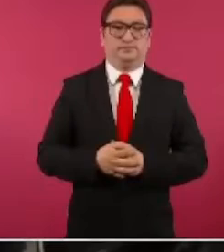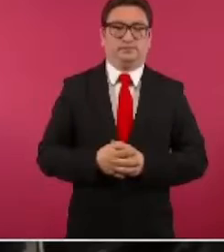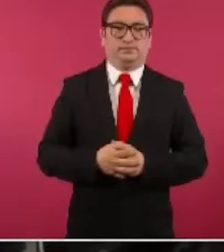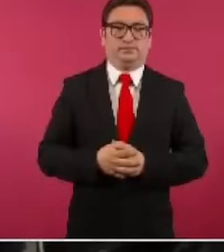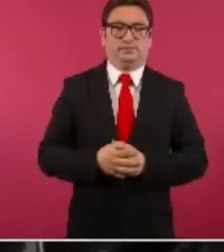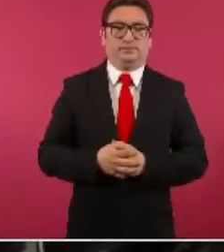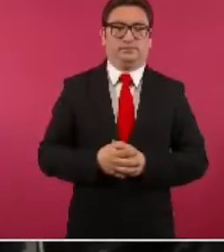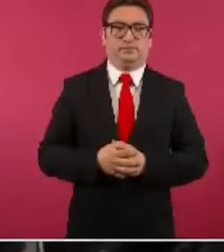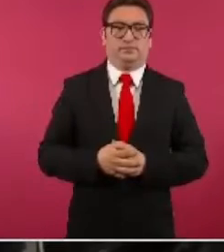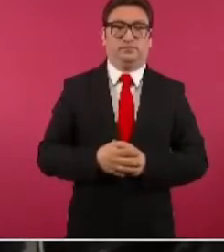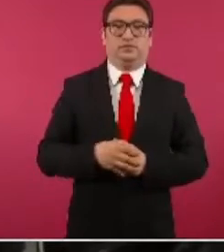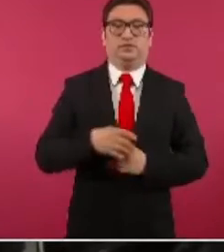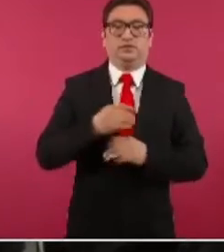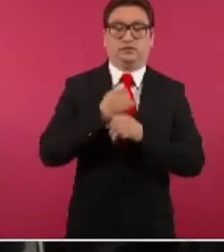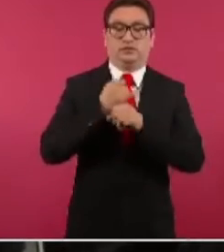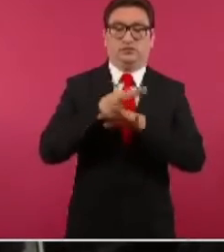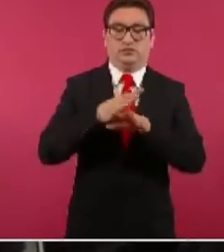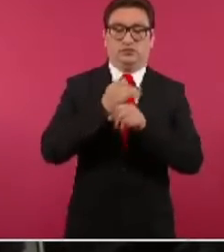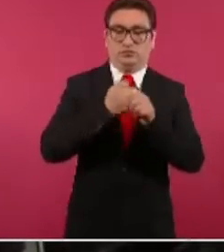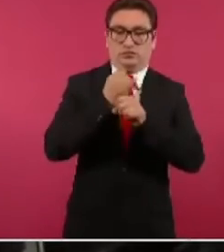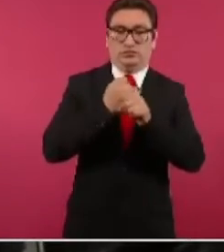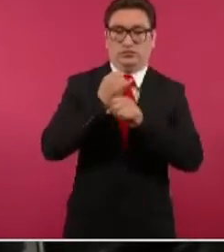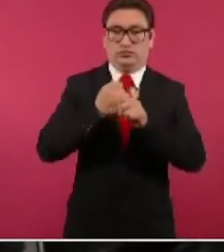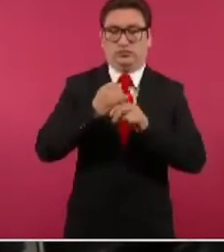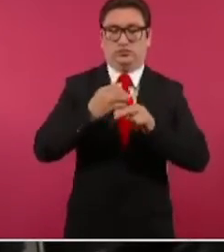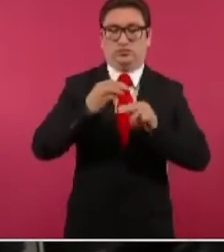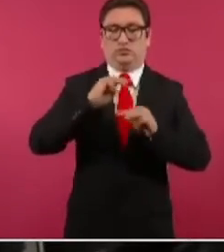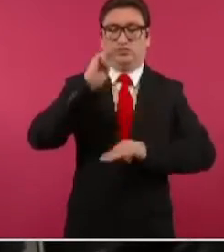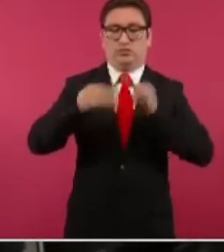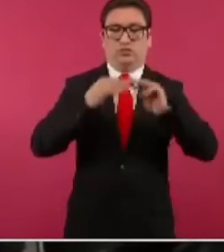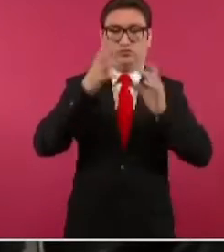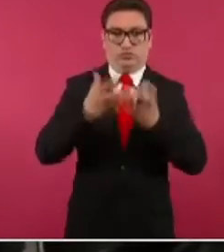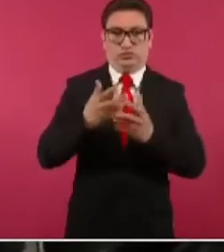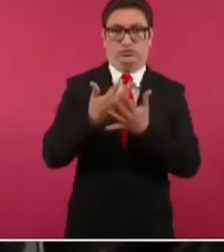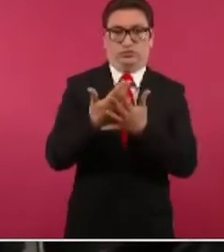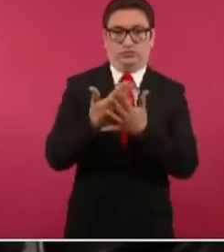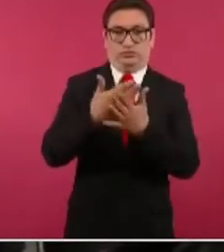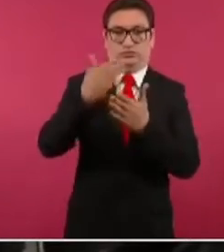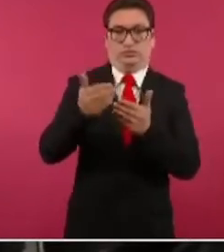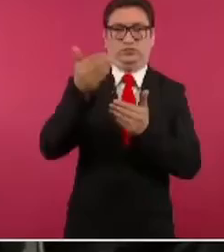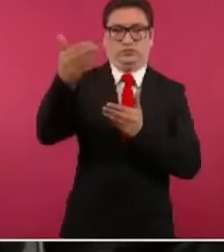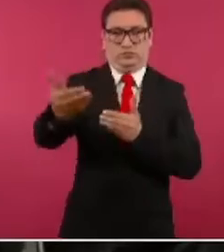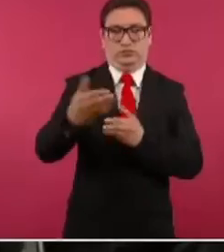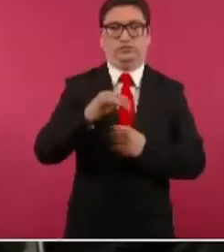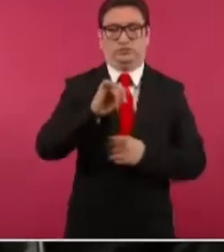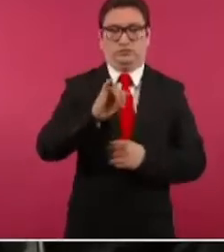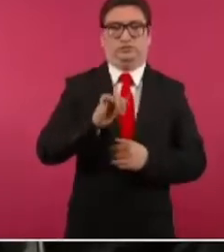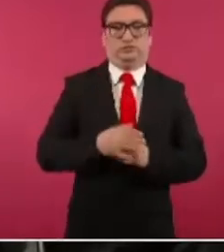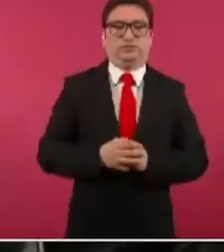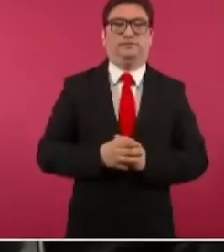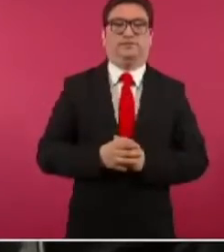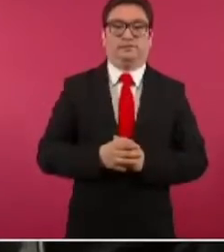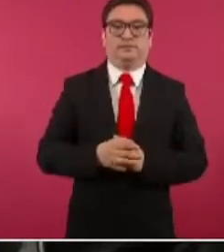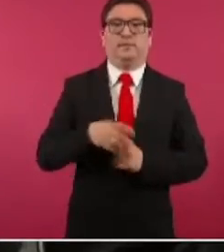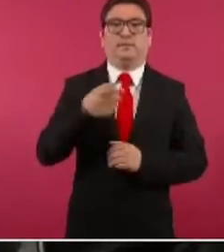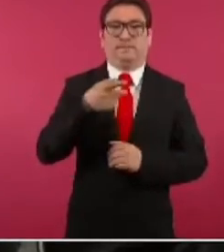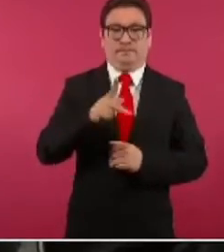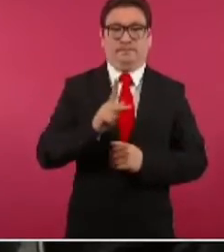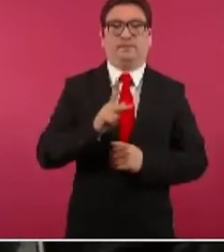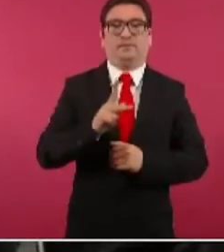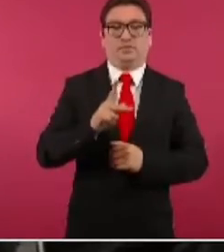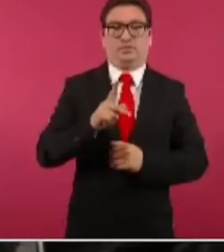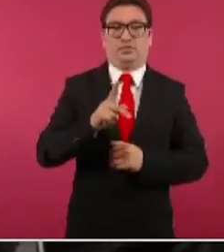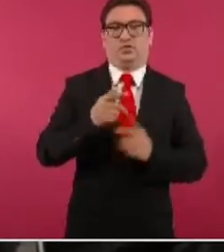el indicador global, ese más adelante. Sí, Porque Pero vamos, nomás vamos, son los dos